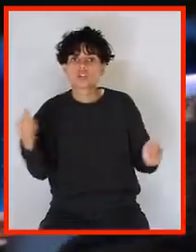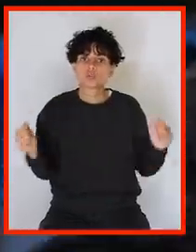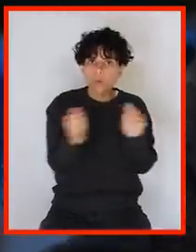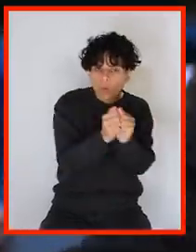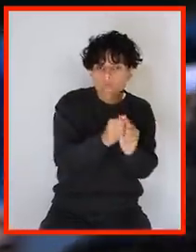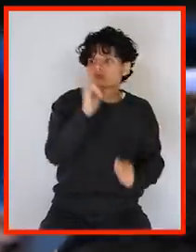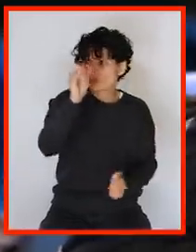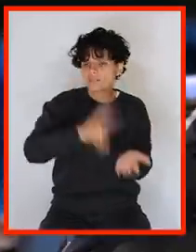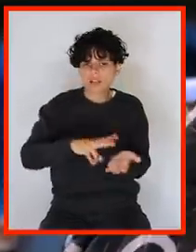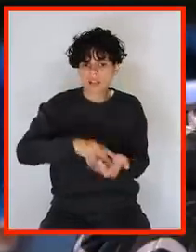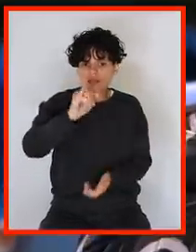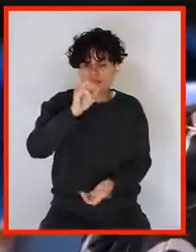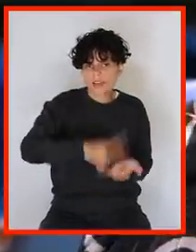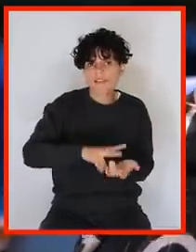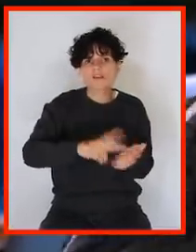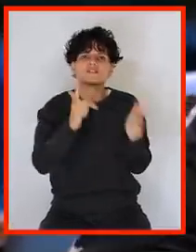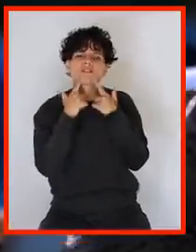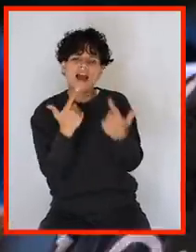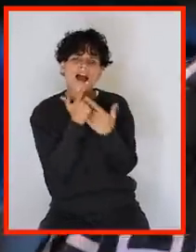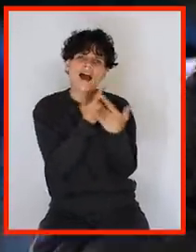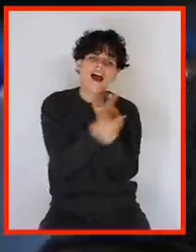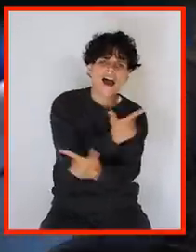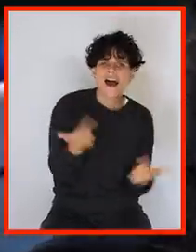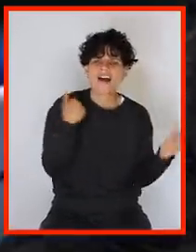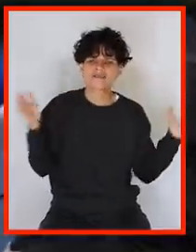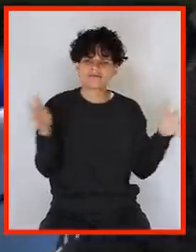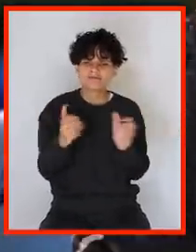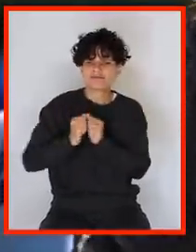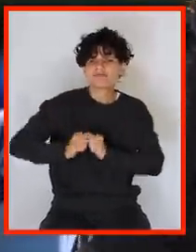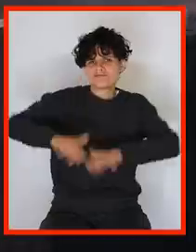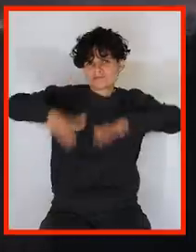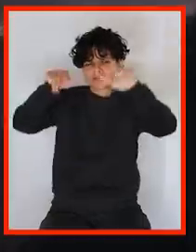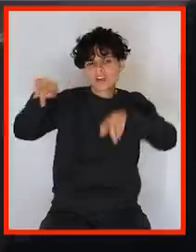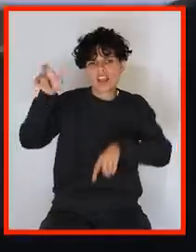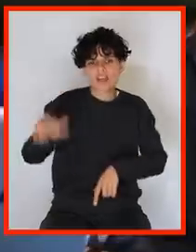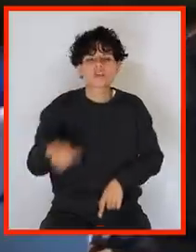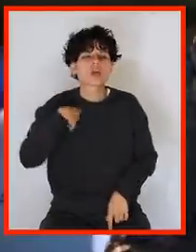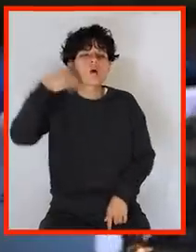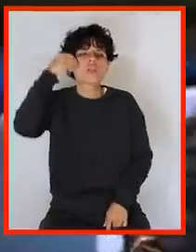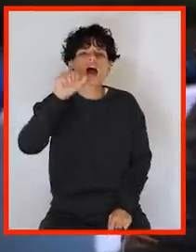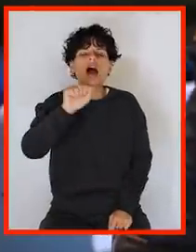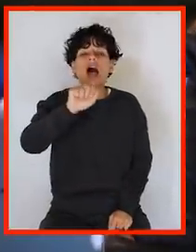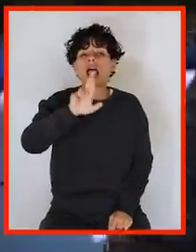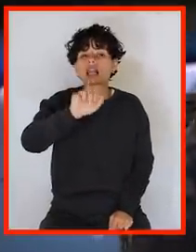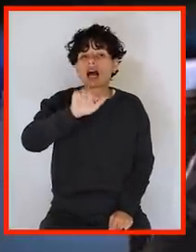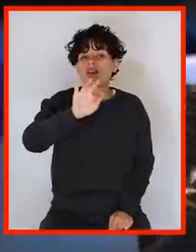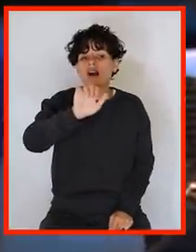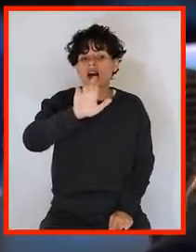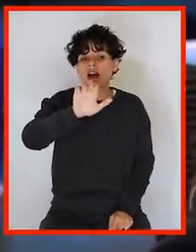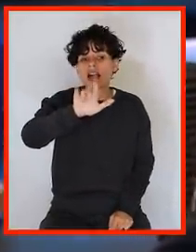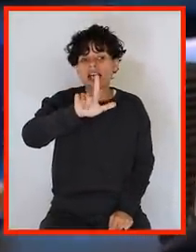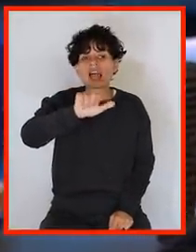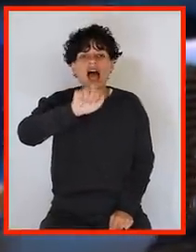verdad. ¿Es verdad? Sí, pues no, sí, flight, cabrosivo, con ese guacho culiado. ¿Tuviste cuando al Rafael Araneda le robaron la